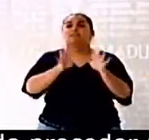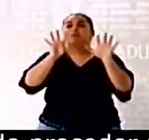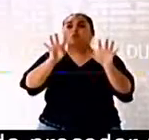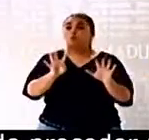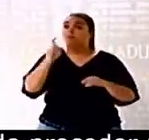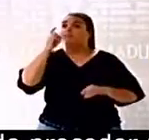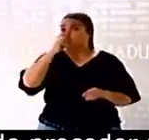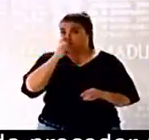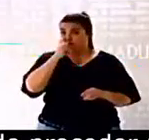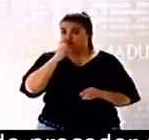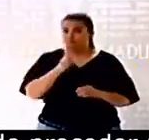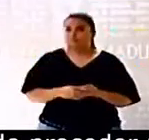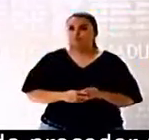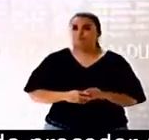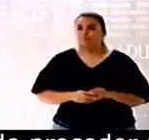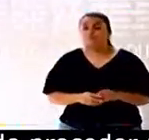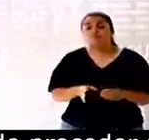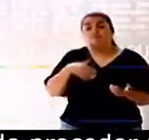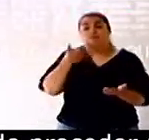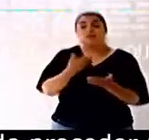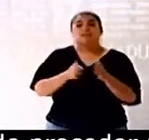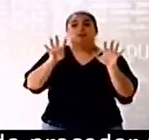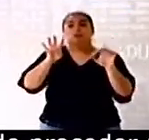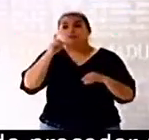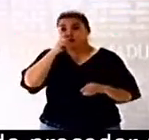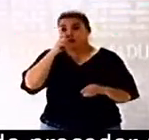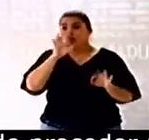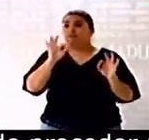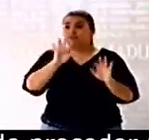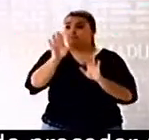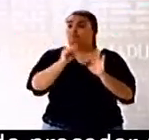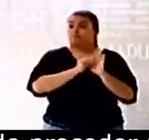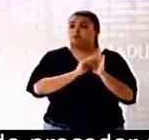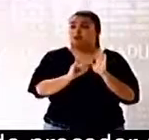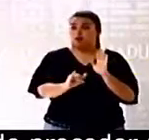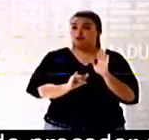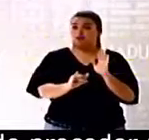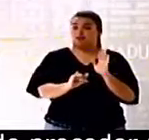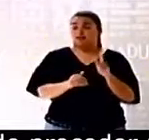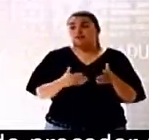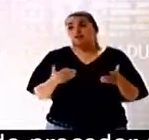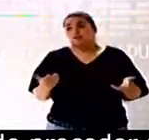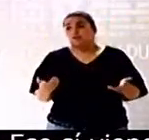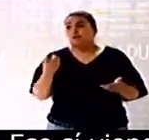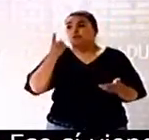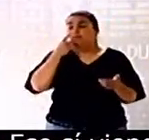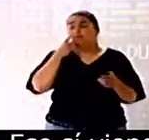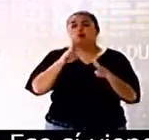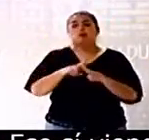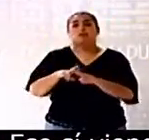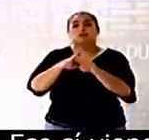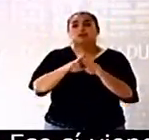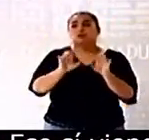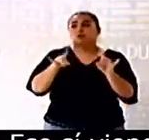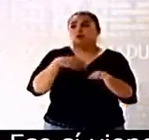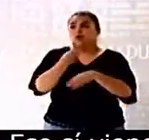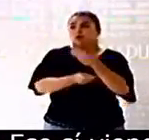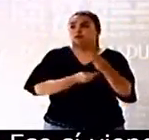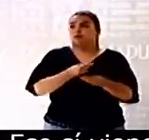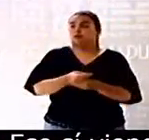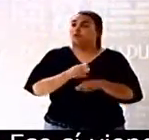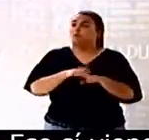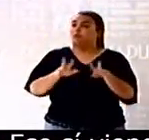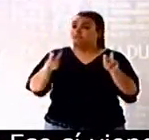junio. Hasta el 9 de junio. Eso sí viene recogido y serán revisables como venimos haciendo. En ese